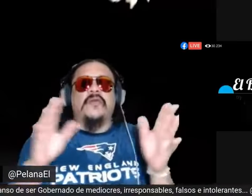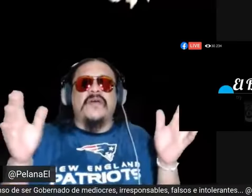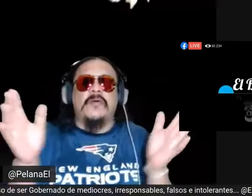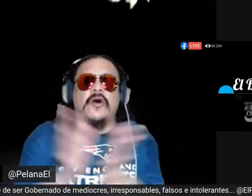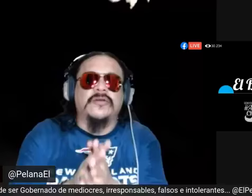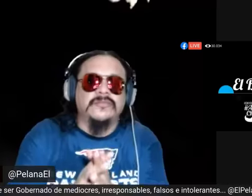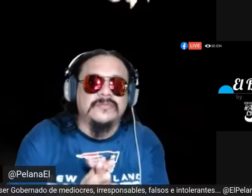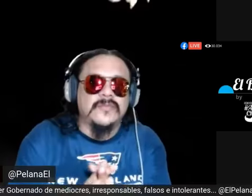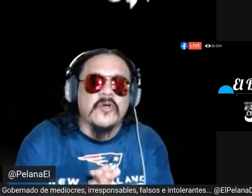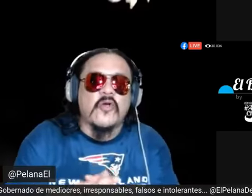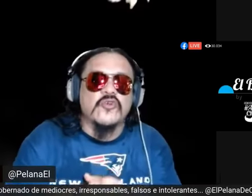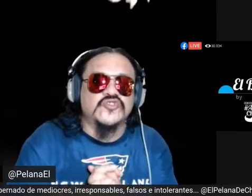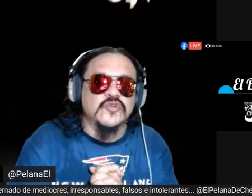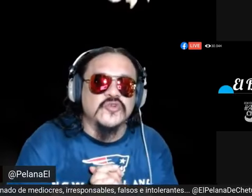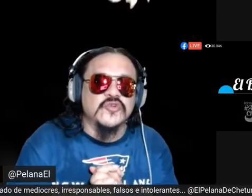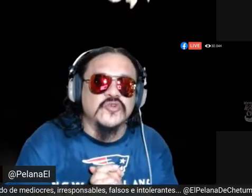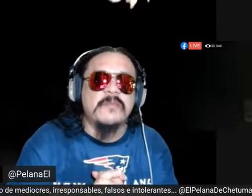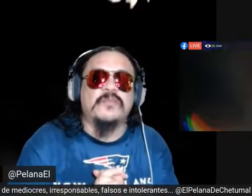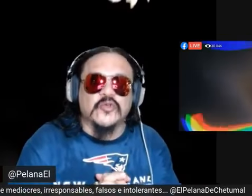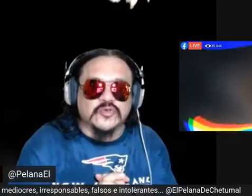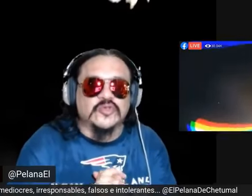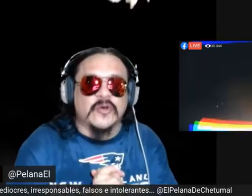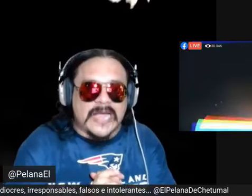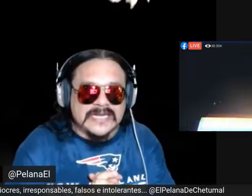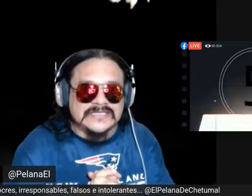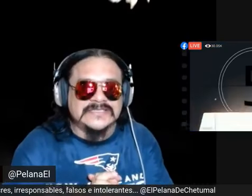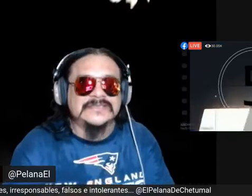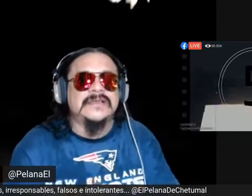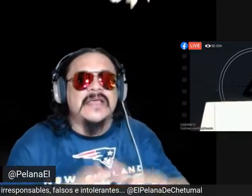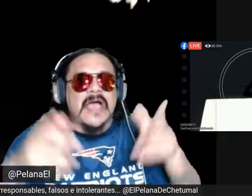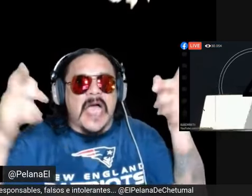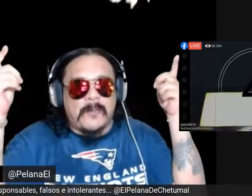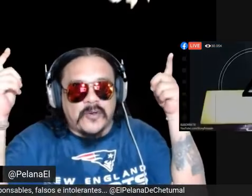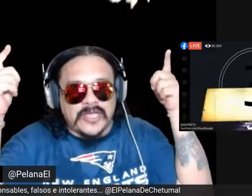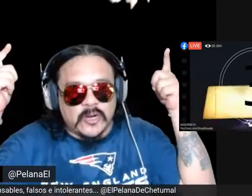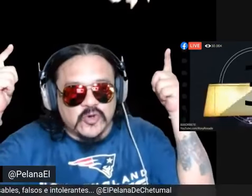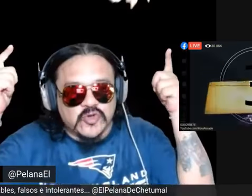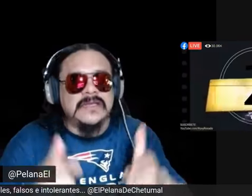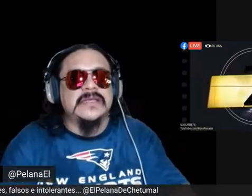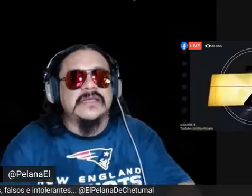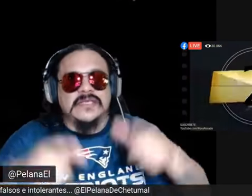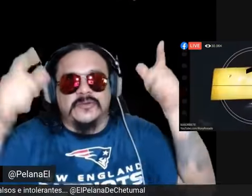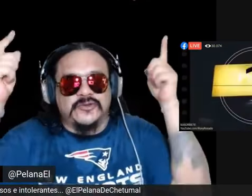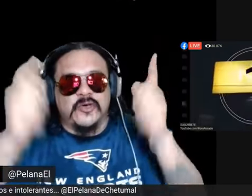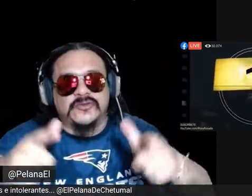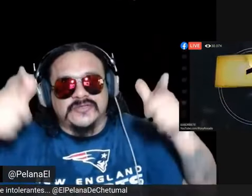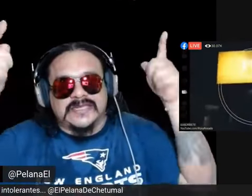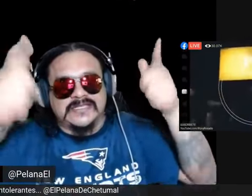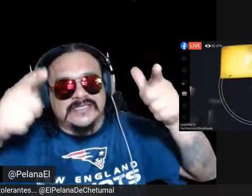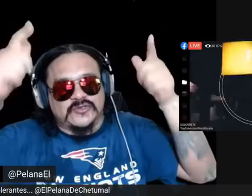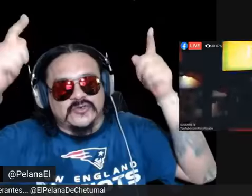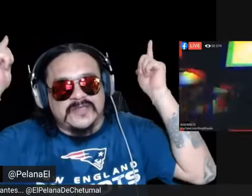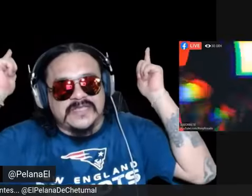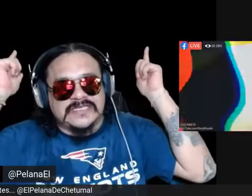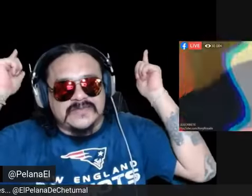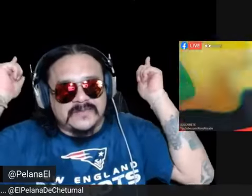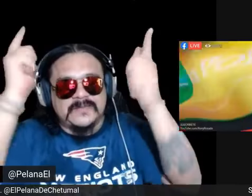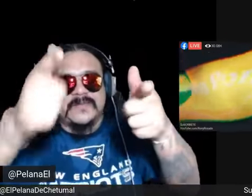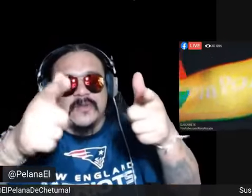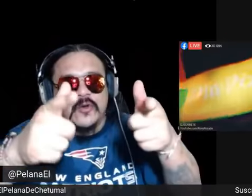Por favor, consuman productos locales, apoyan el consumo local y sobre todo a tus artistas y tus